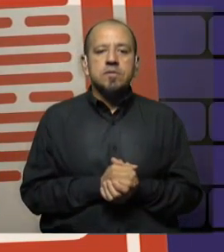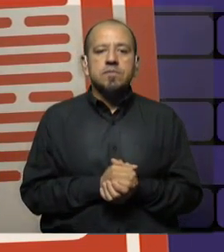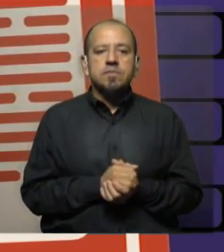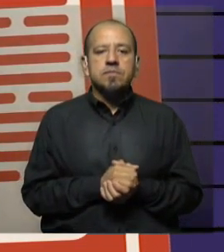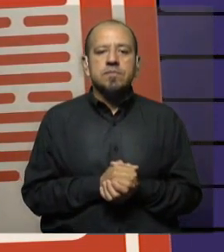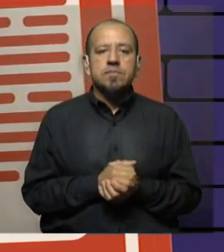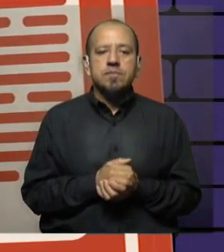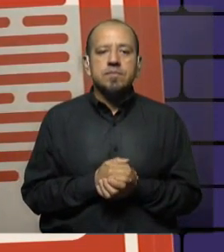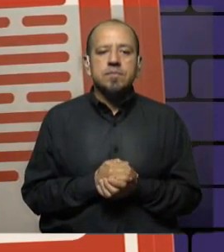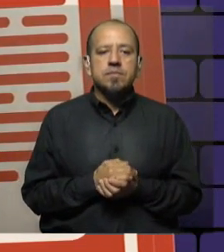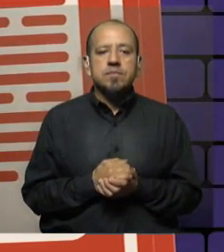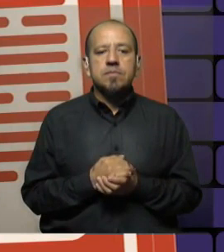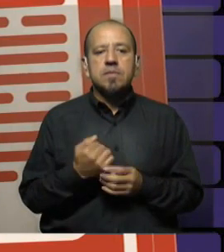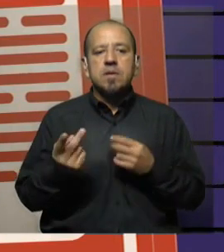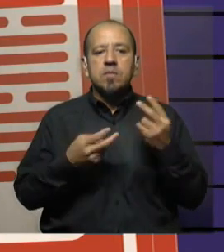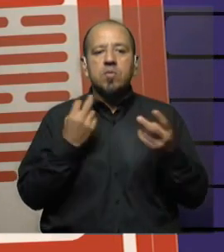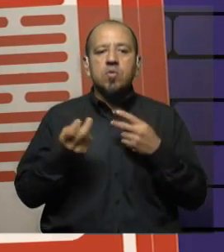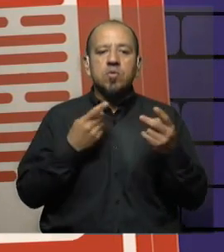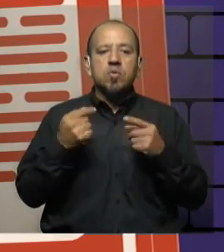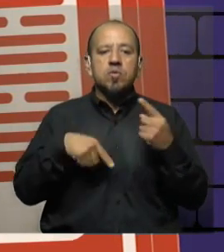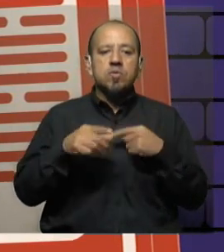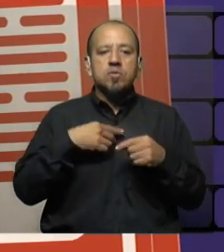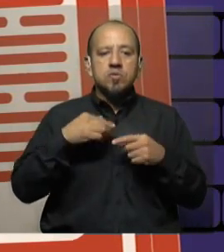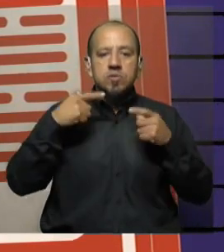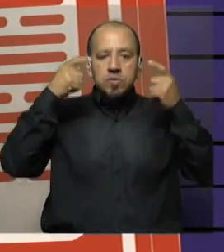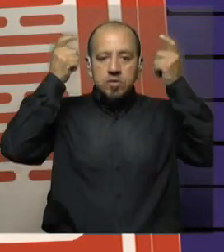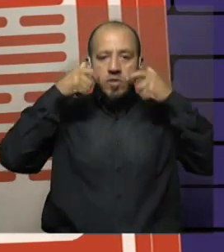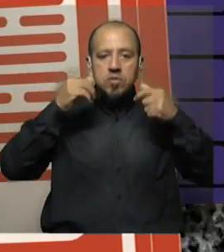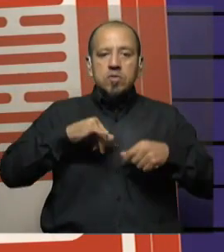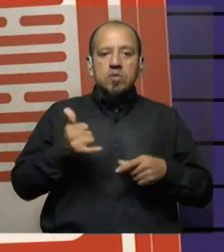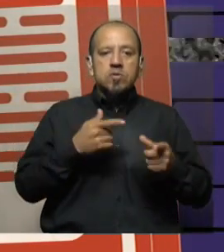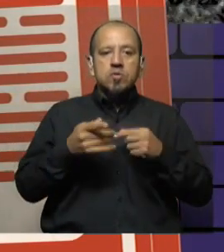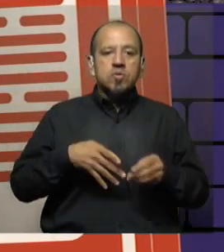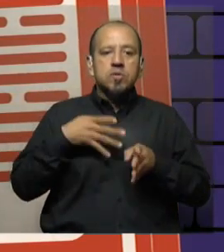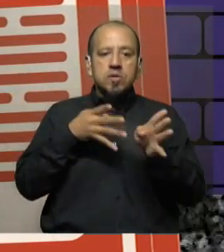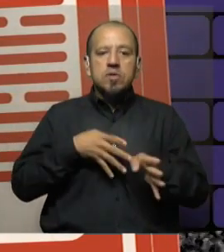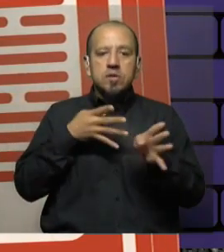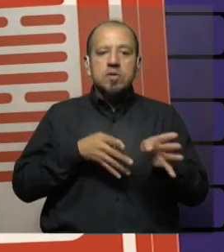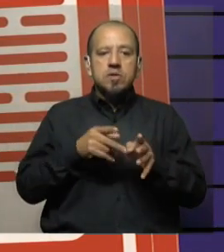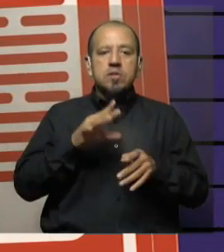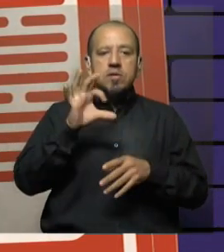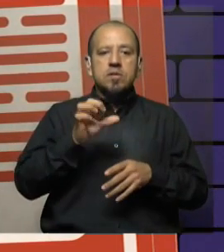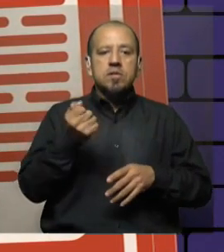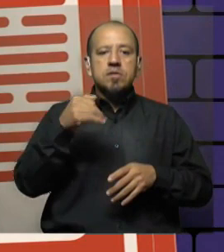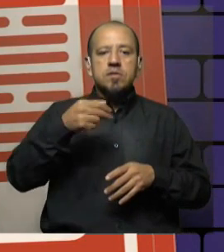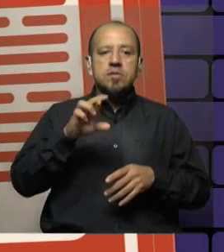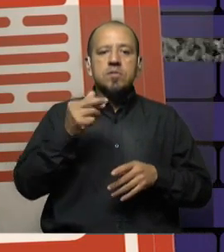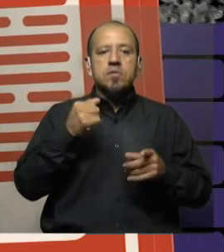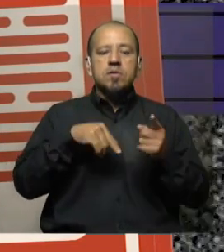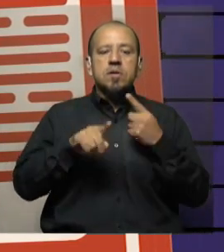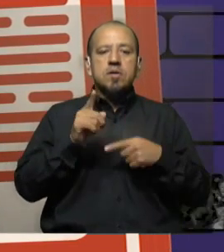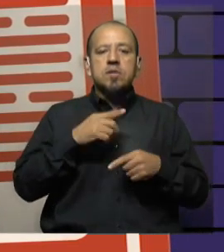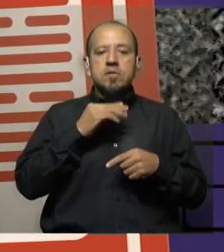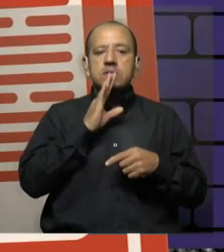buscó y Busco por todo el mundo llegó a ser casco azul en zona de guerra aspirante a Samurai en Japón superhéroe